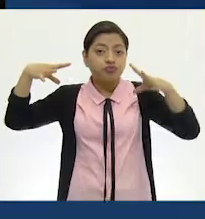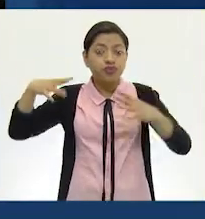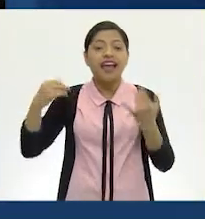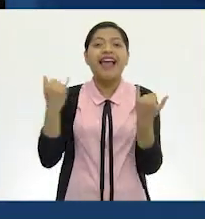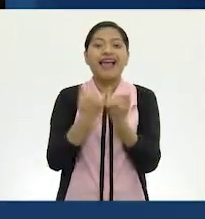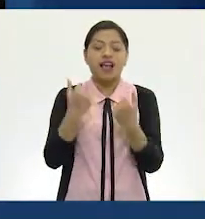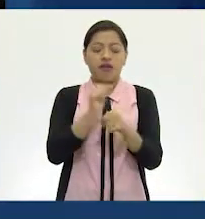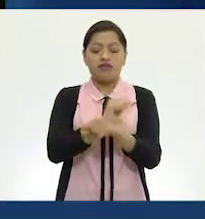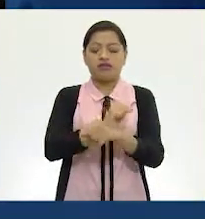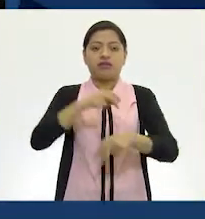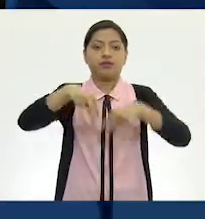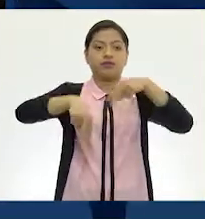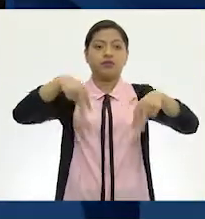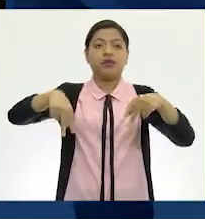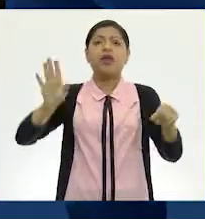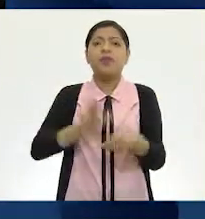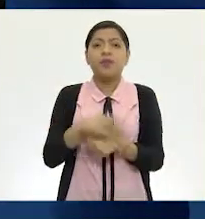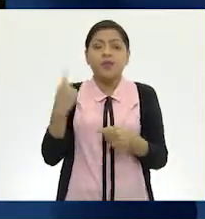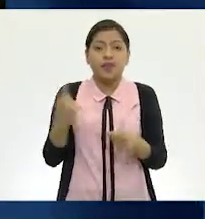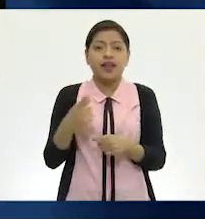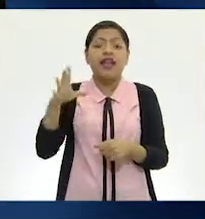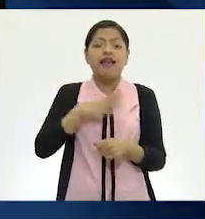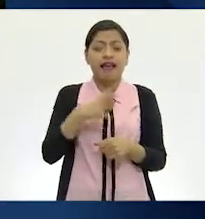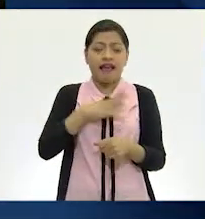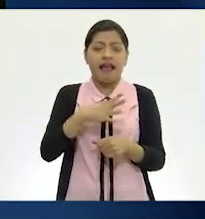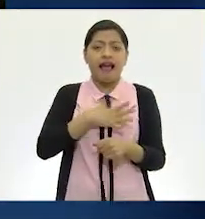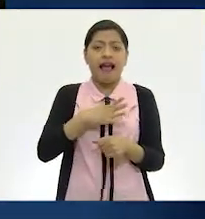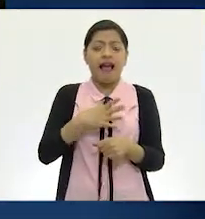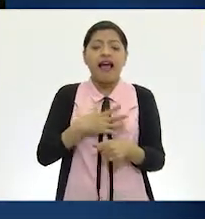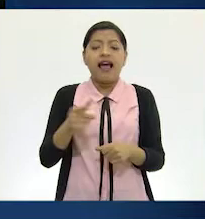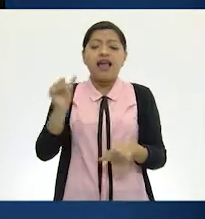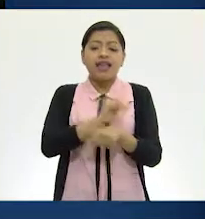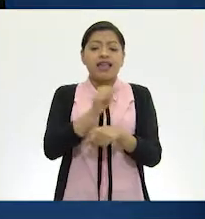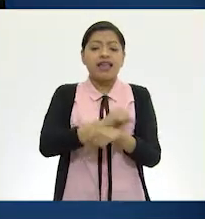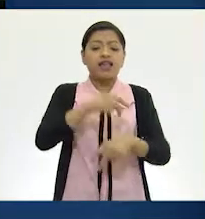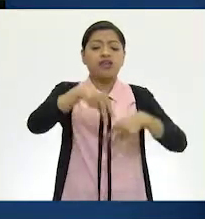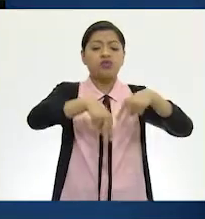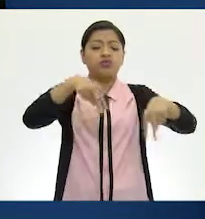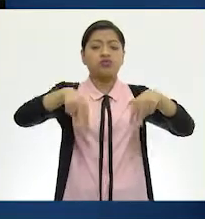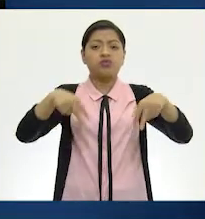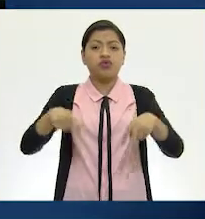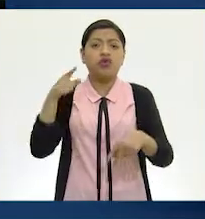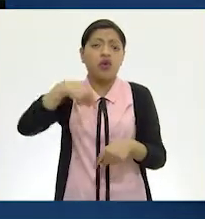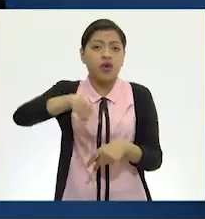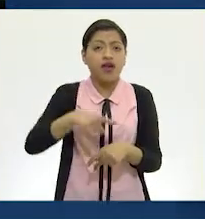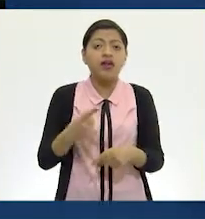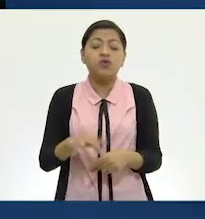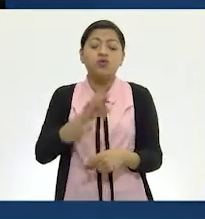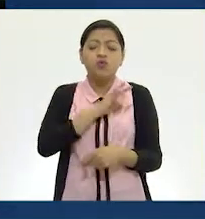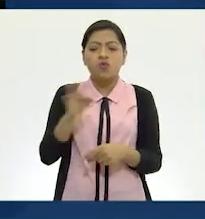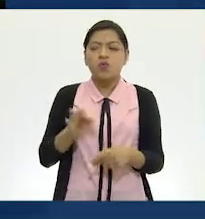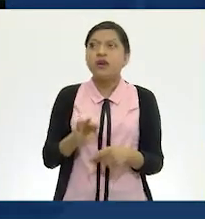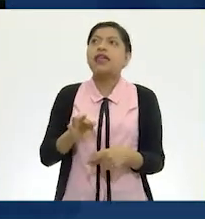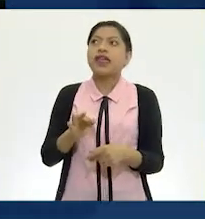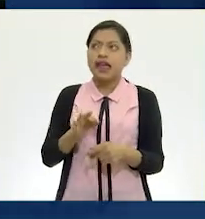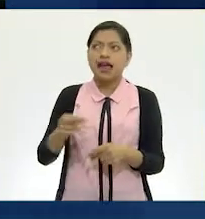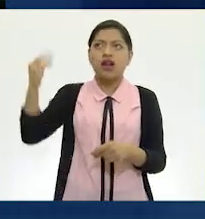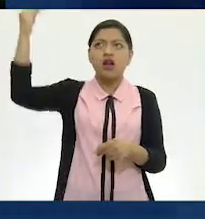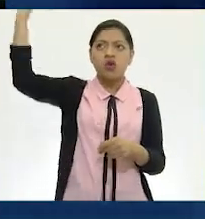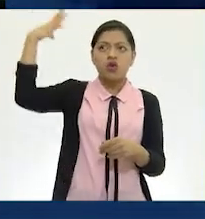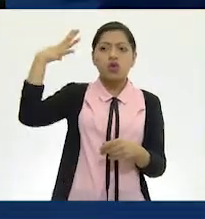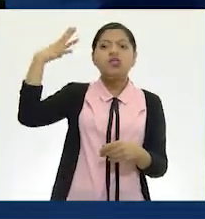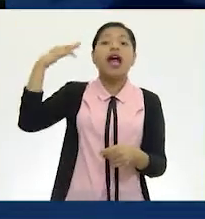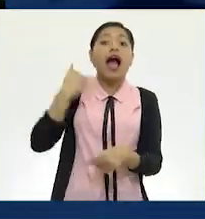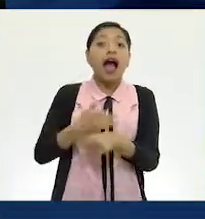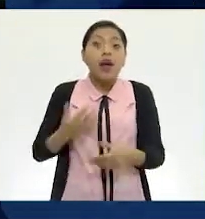porque el actor realiza ciertas acciones, ciertos gestos que le ayudan al espectador a entender, ah, ahorita están en la